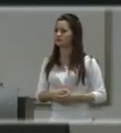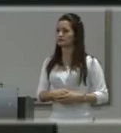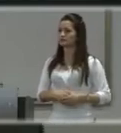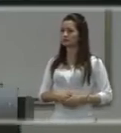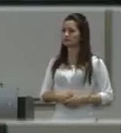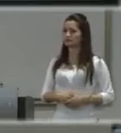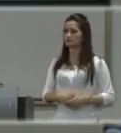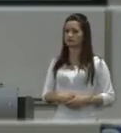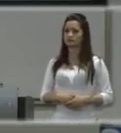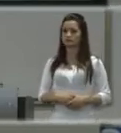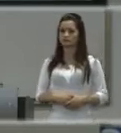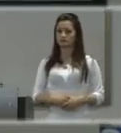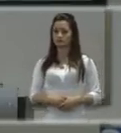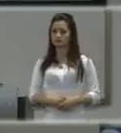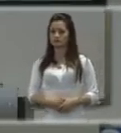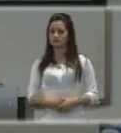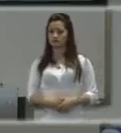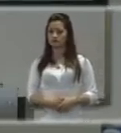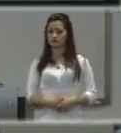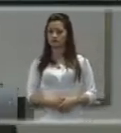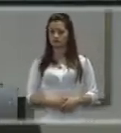alguien que no haya hablado, ya te la paso.